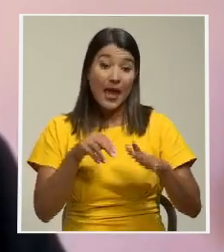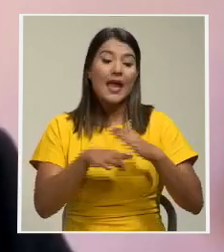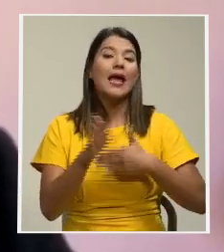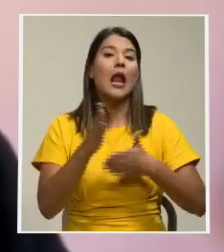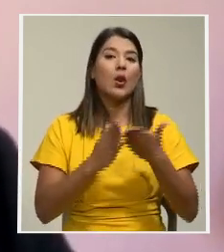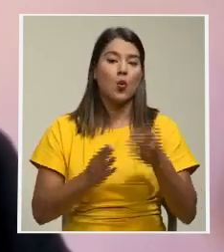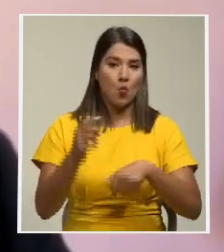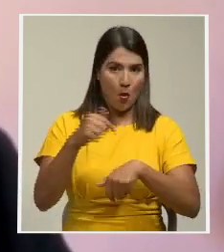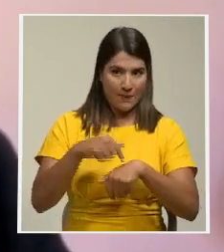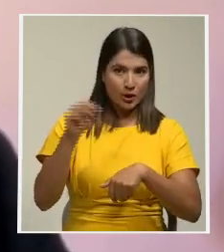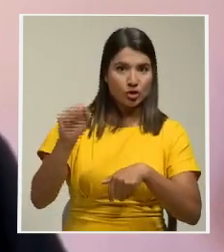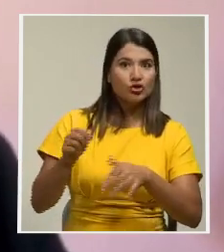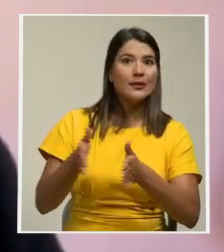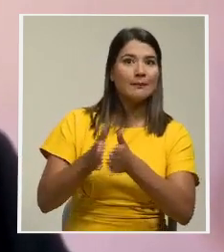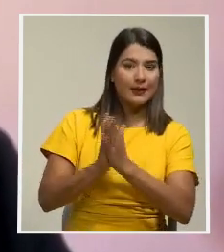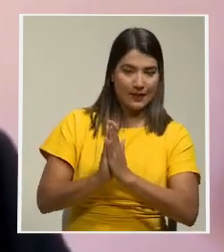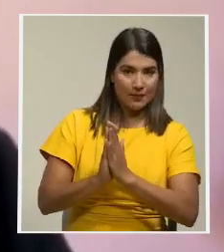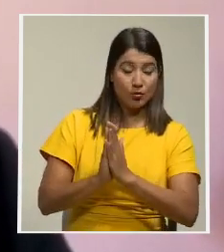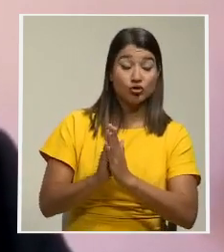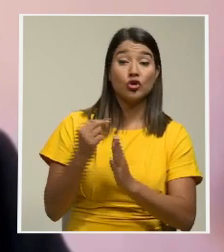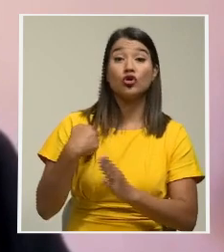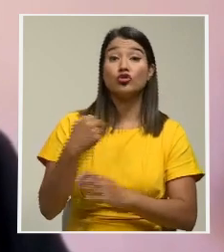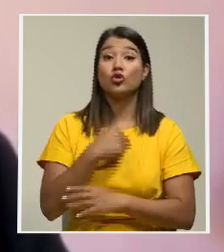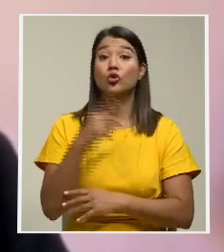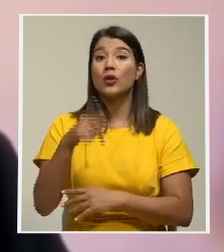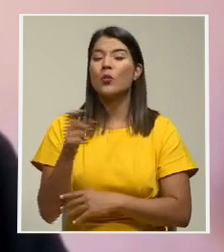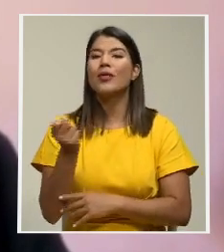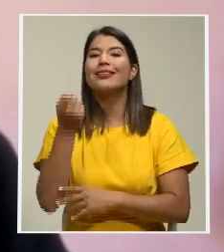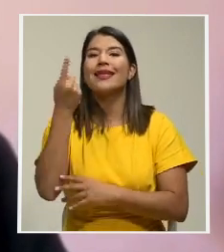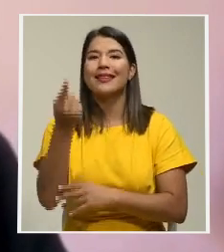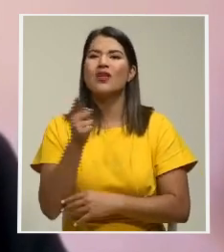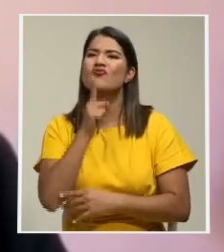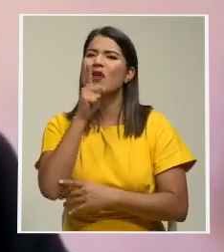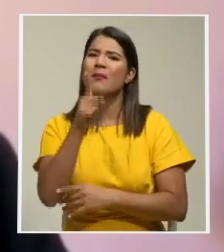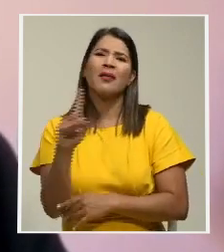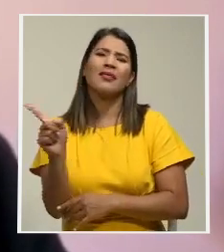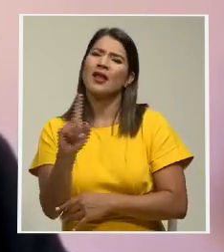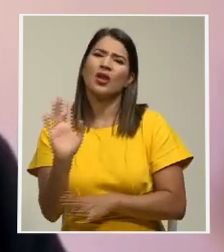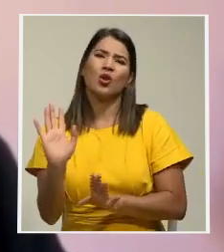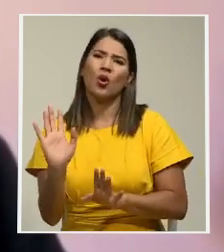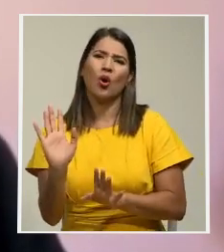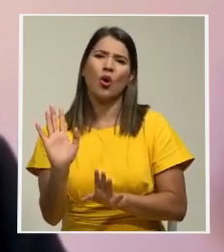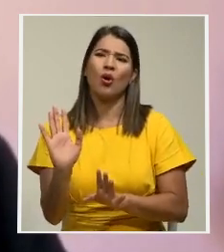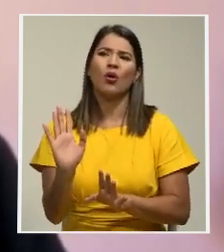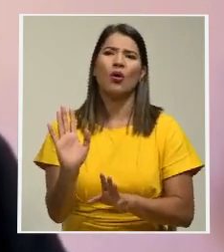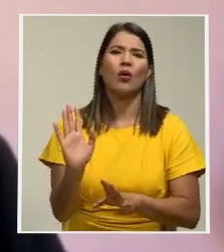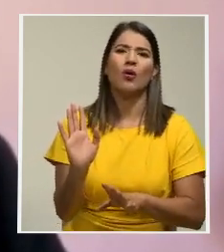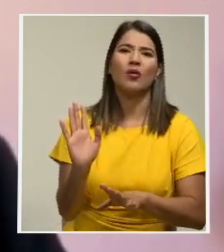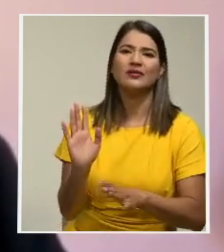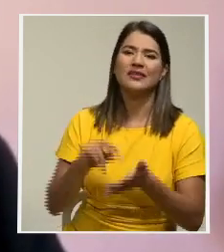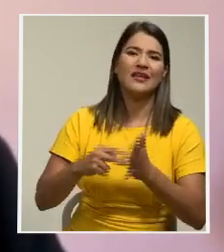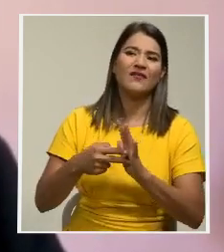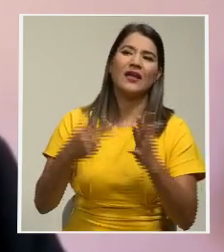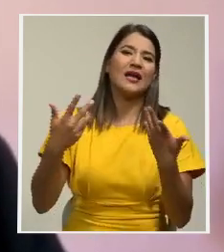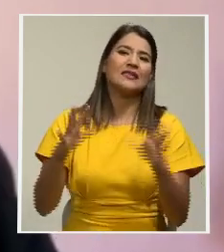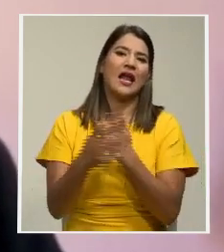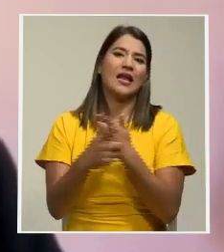aplicó, tenemos que entender que no es en realidad un aliciente, porque existe un amplio periodo de